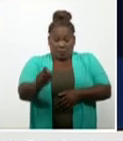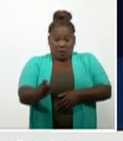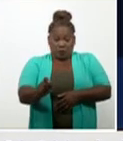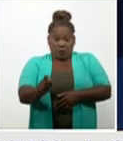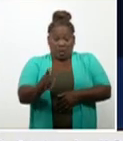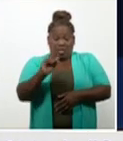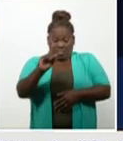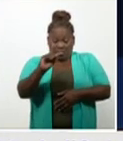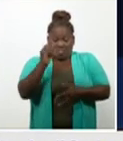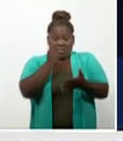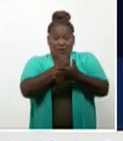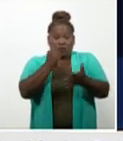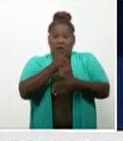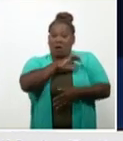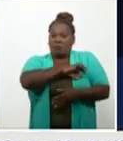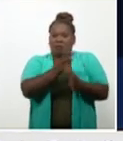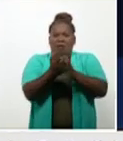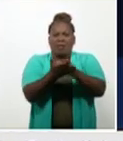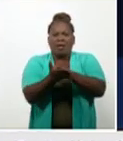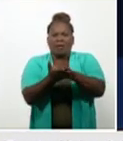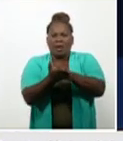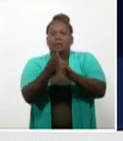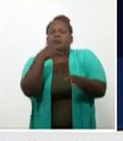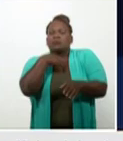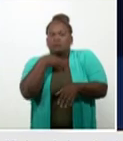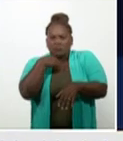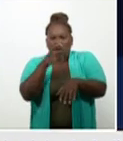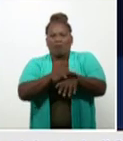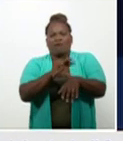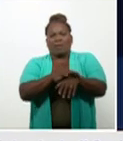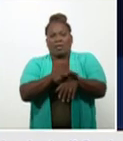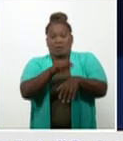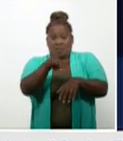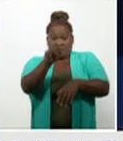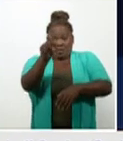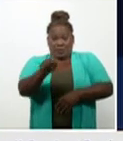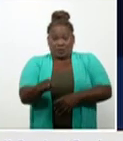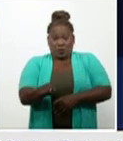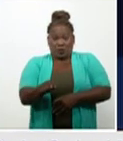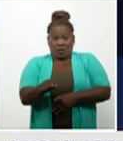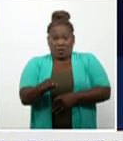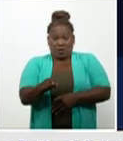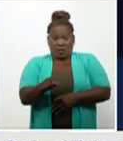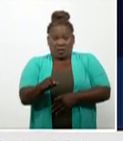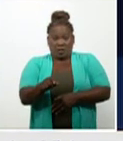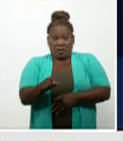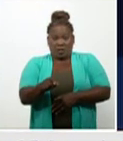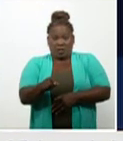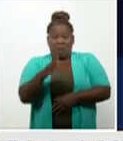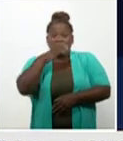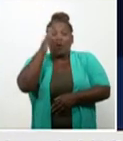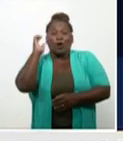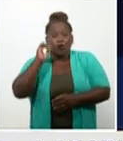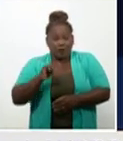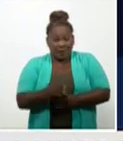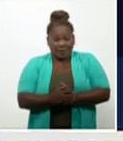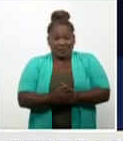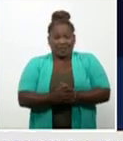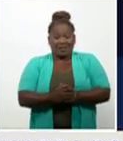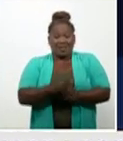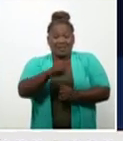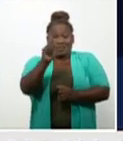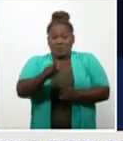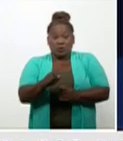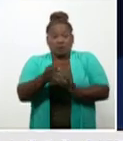diagnostican asintomáticas. Por lo tanto, ese es todavía más impreciso porque ese todavía no ha tenido